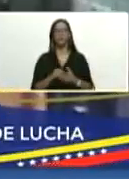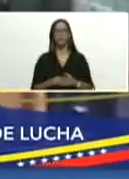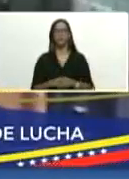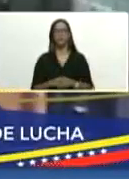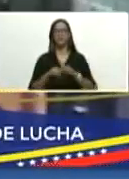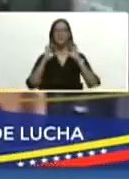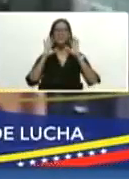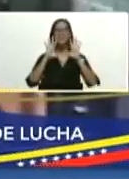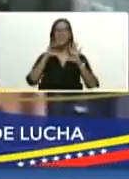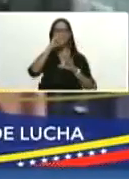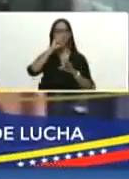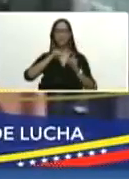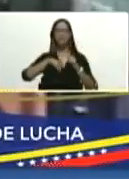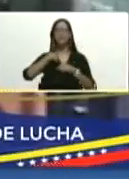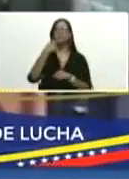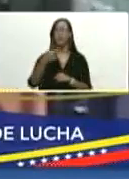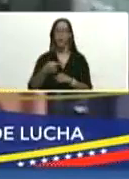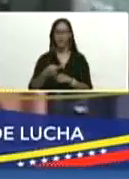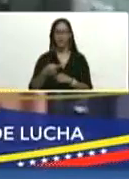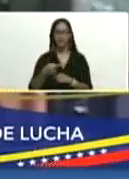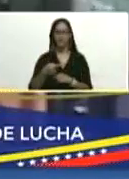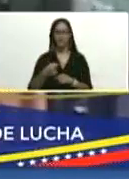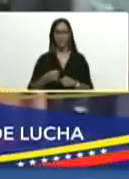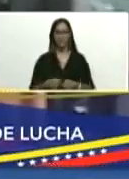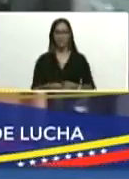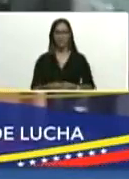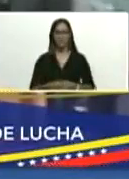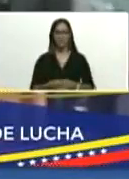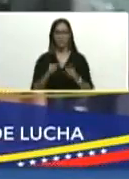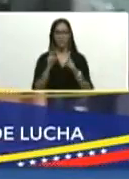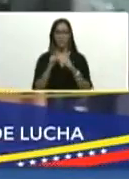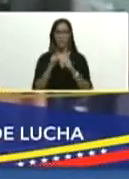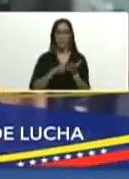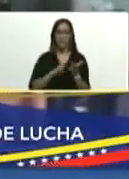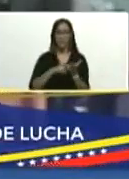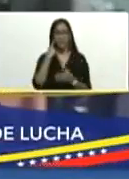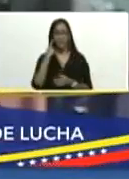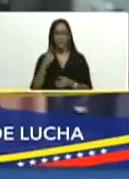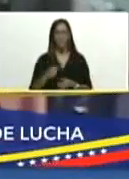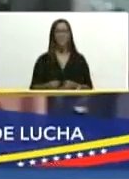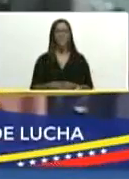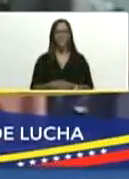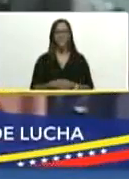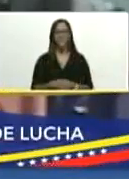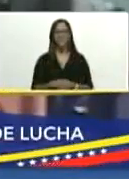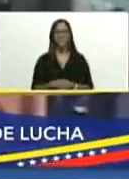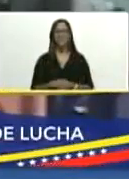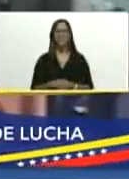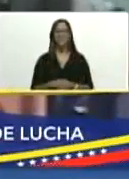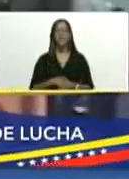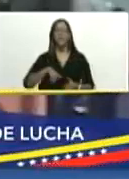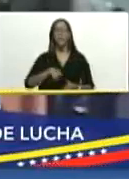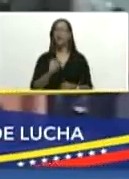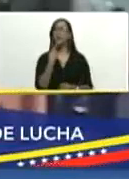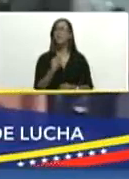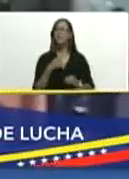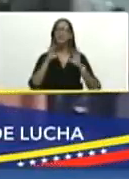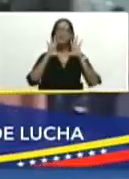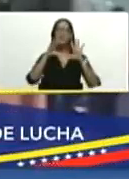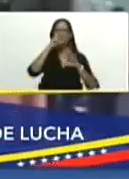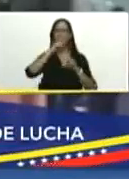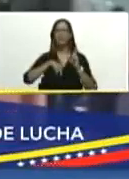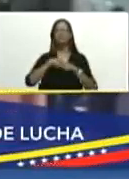diez años después palabra cierta viste puedo decir diez años